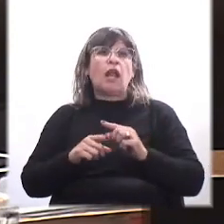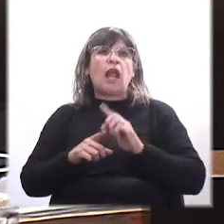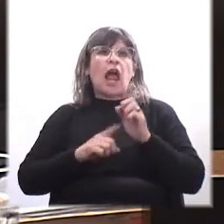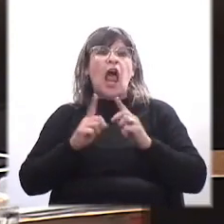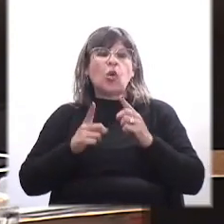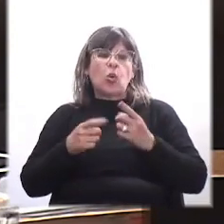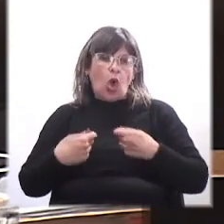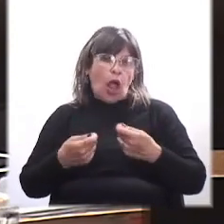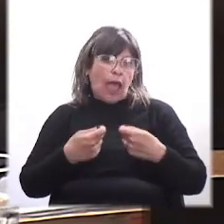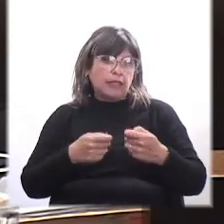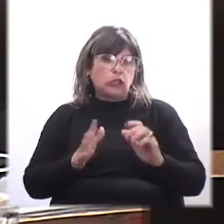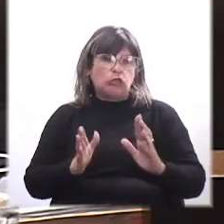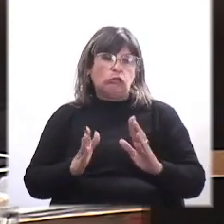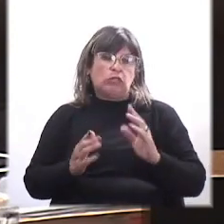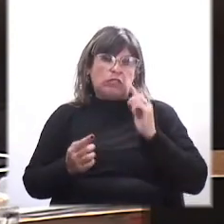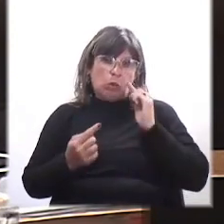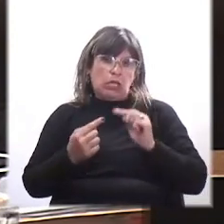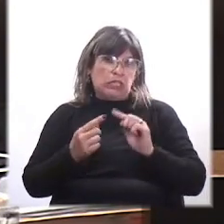algunos gastos